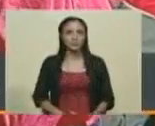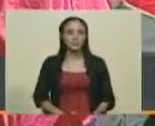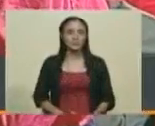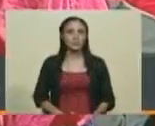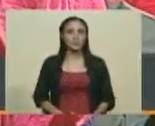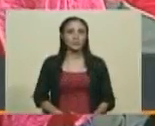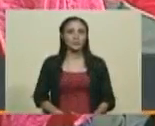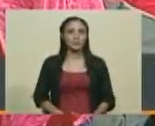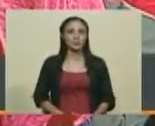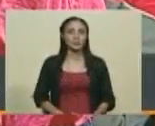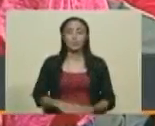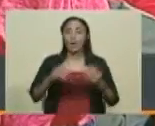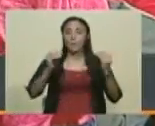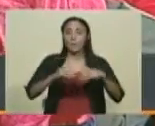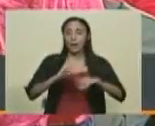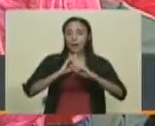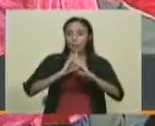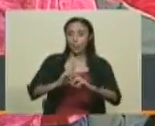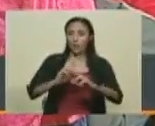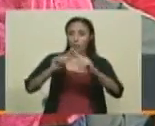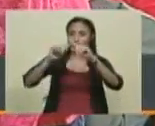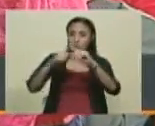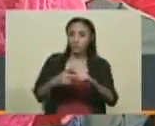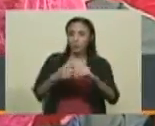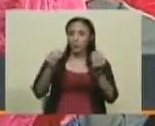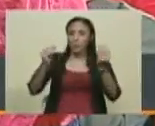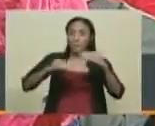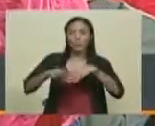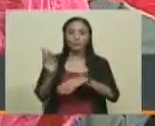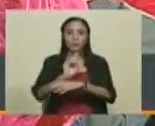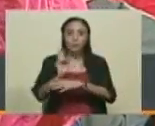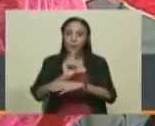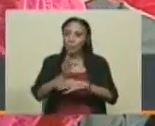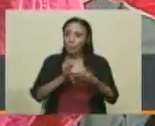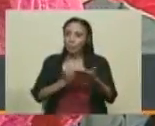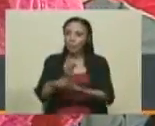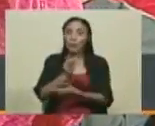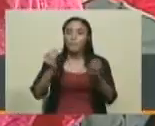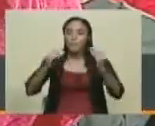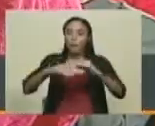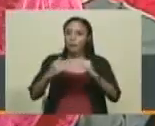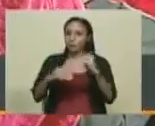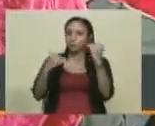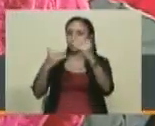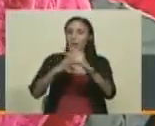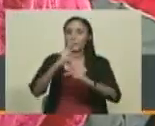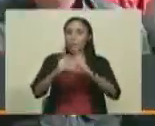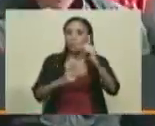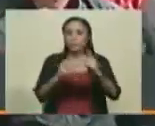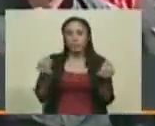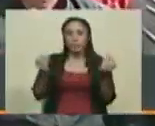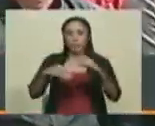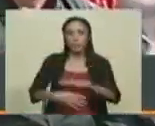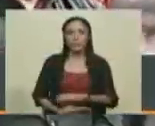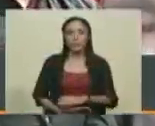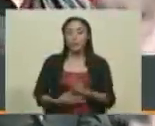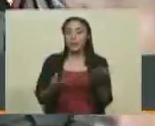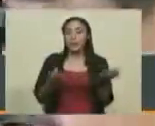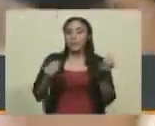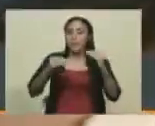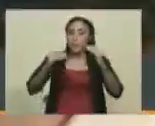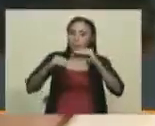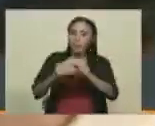dar respuesta de una manera también inmediata del incremento de la producción, del incremento de